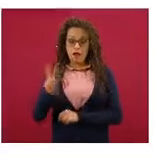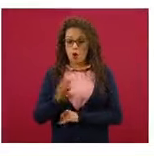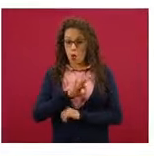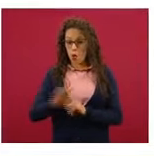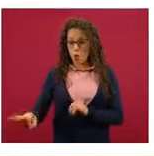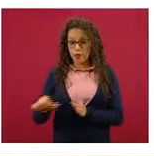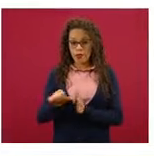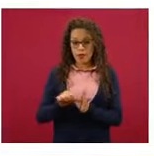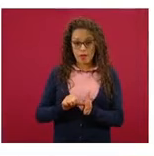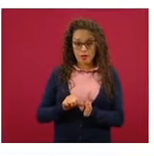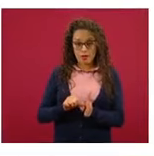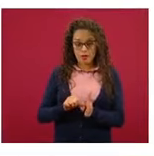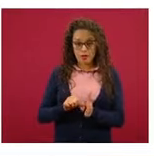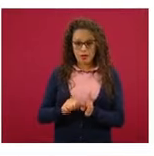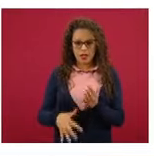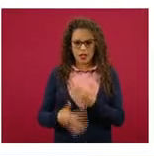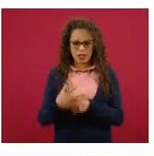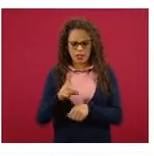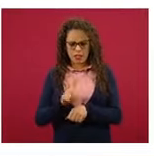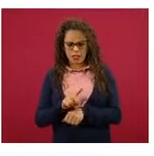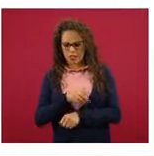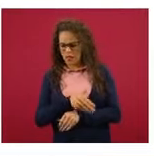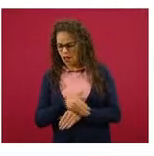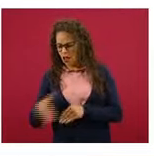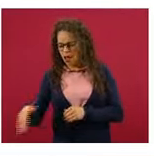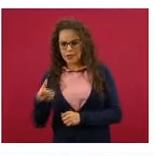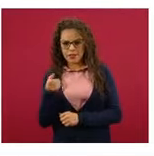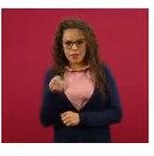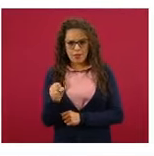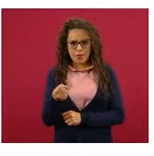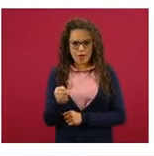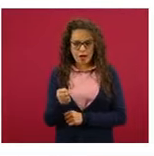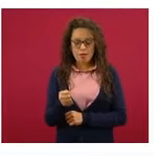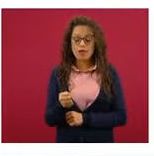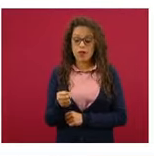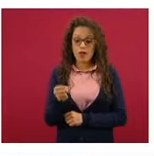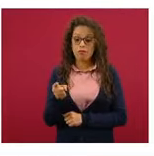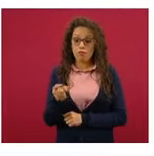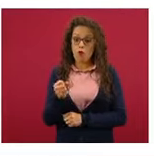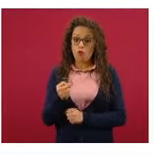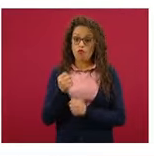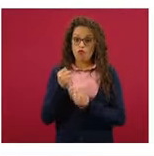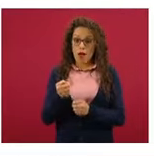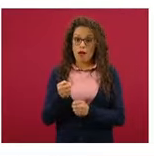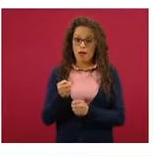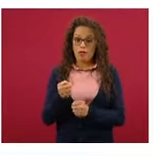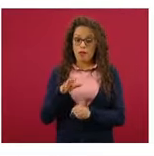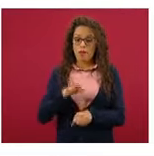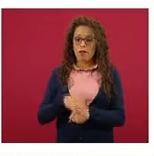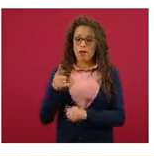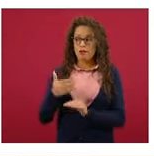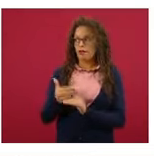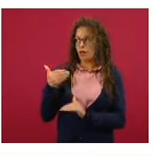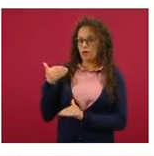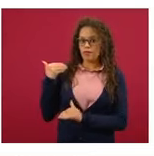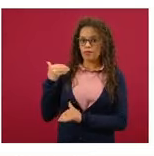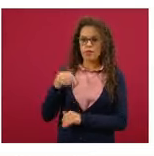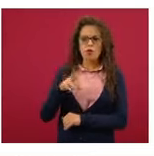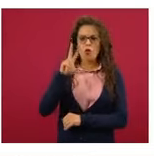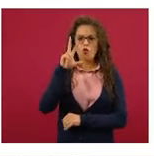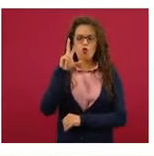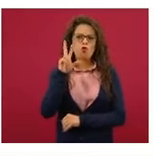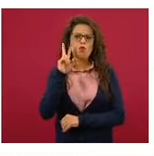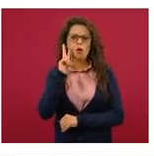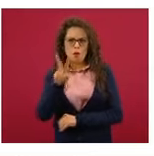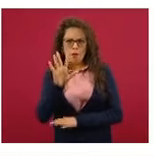septiembre, la última quincena de septiembre, con un incremento importante, inclusive superior a lo que se había visto previamente. Nunca se vio un control